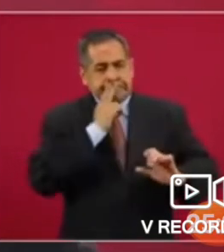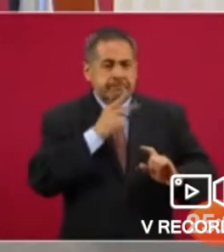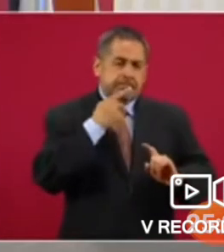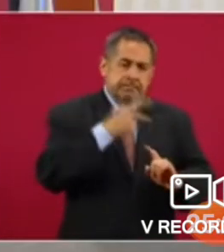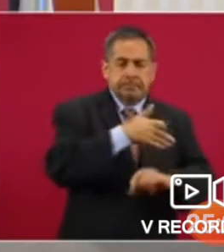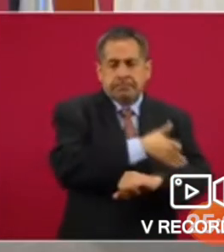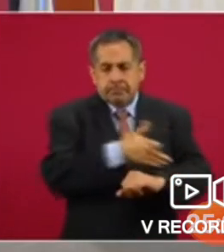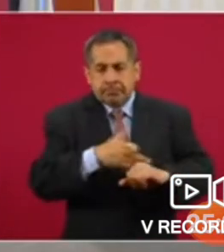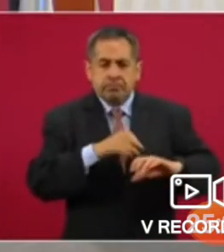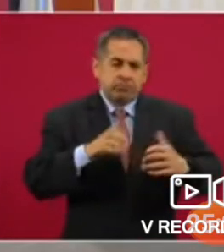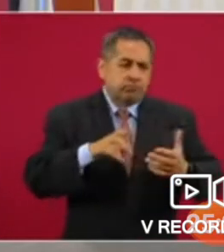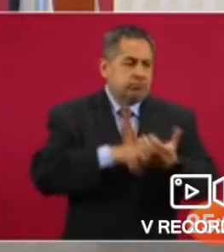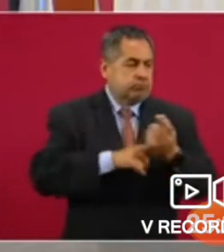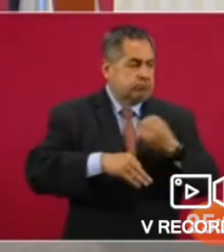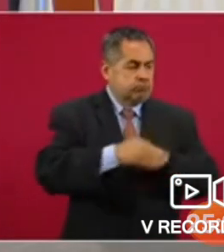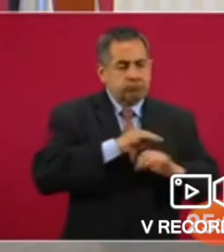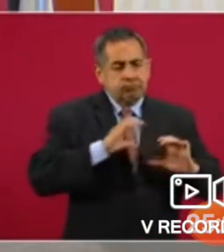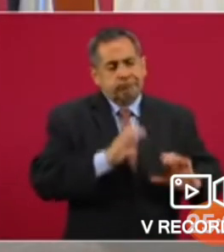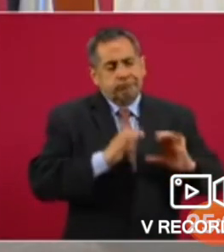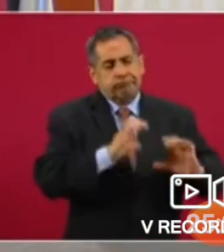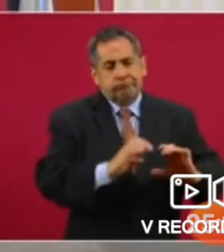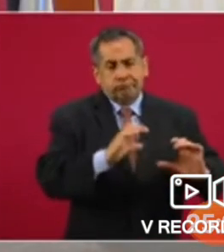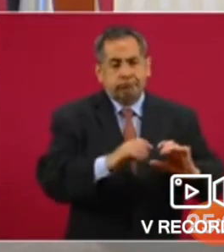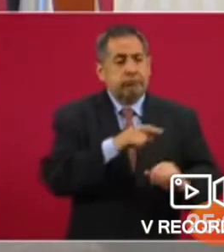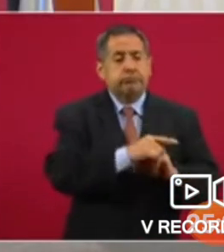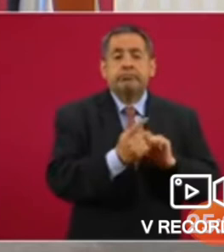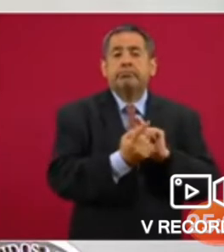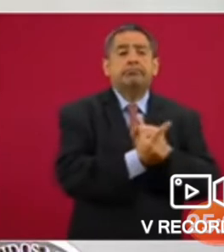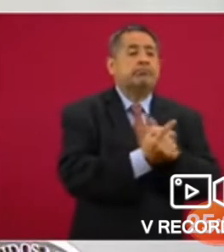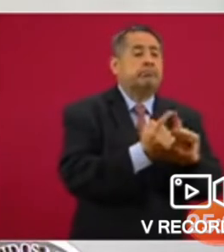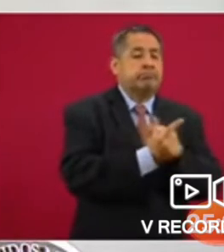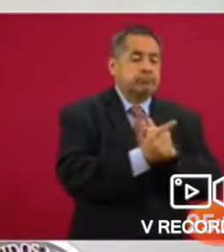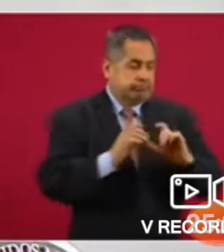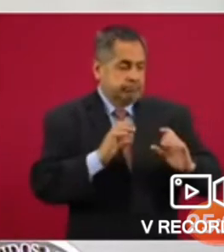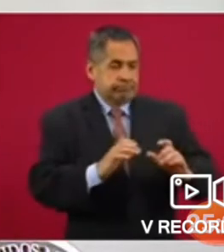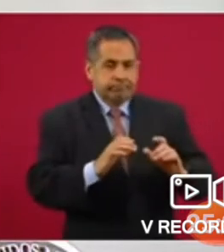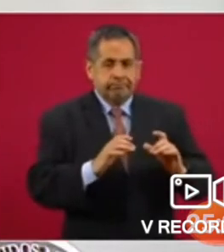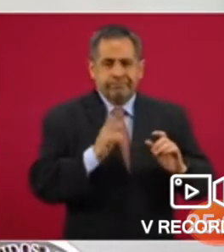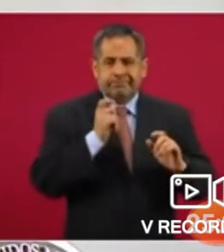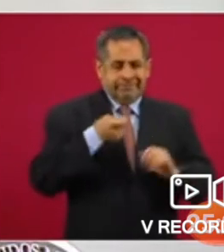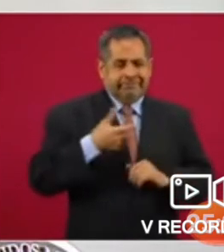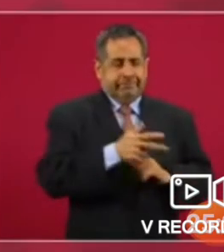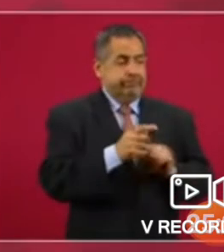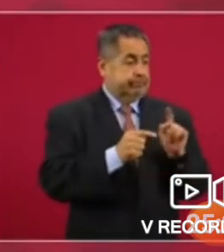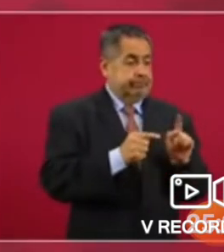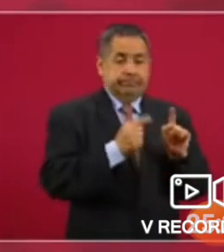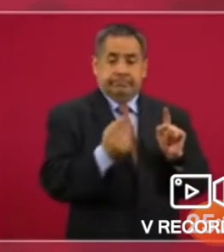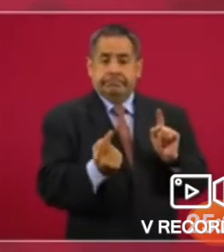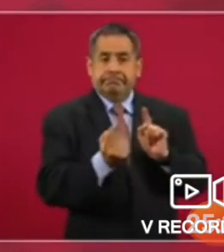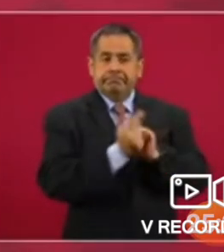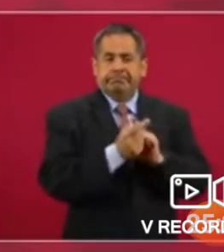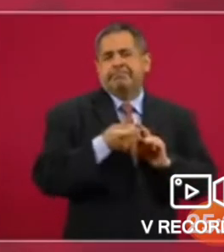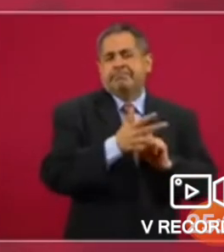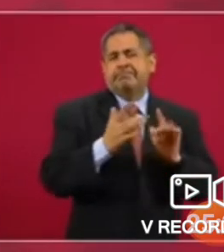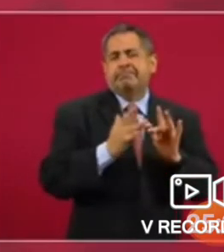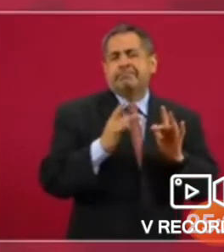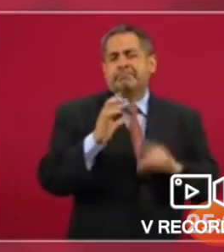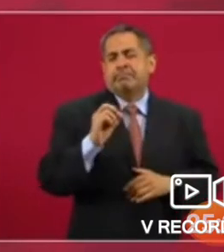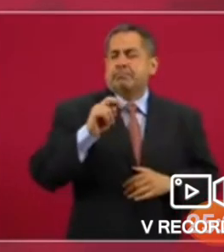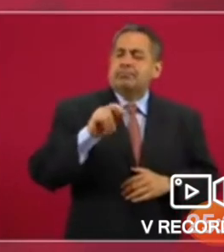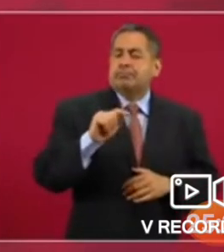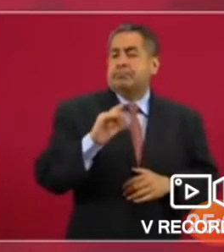sus conocidos con quienes tienen contactos, y técnicamente así se llama contactos. Y se evita